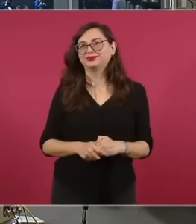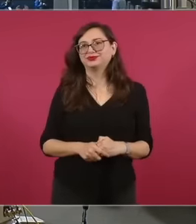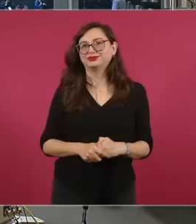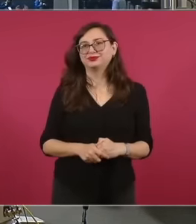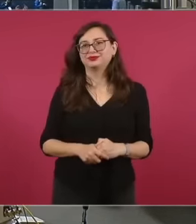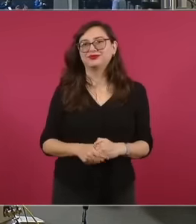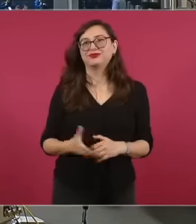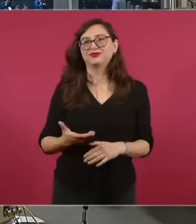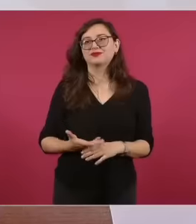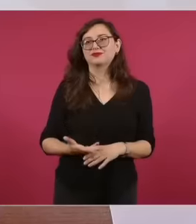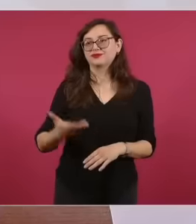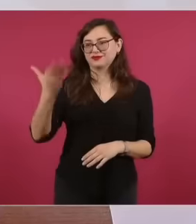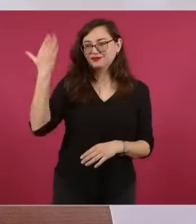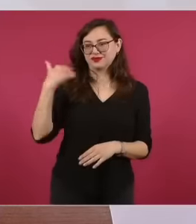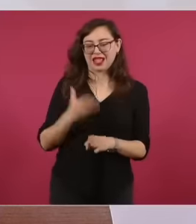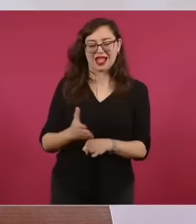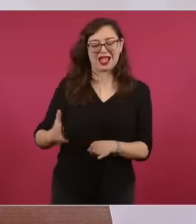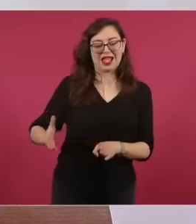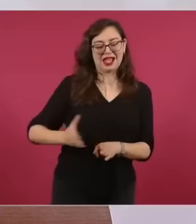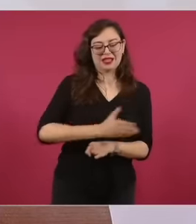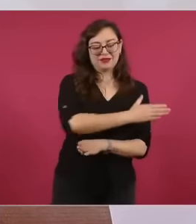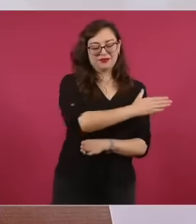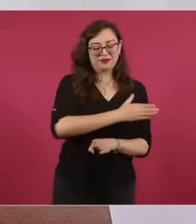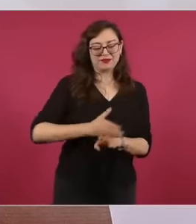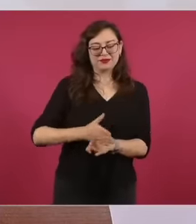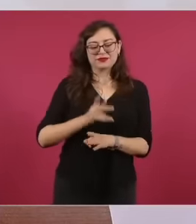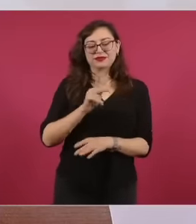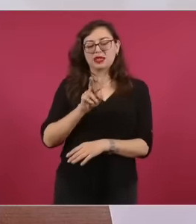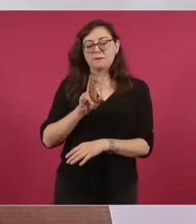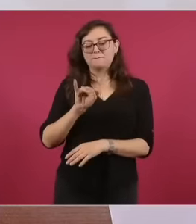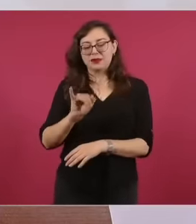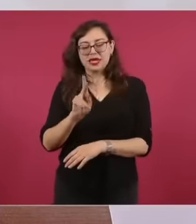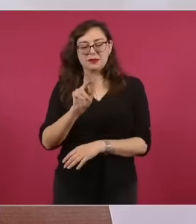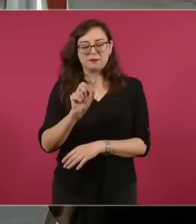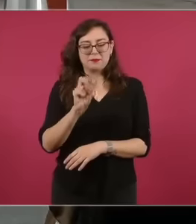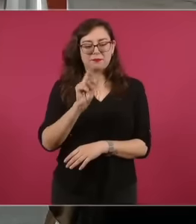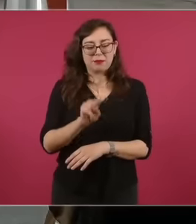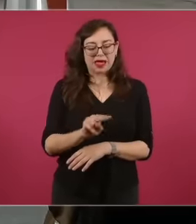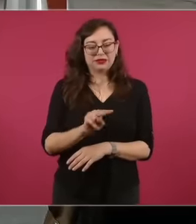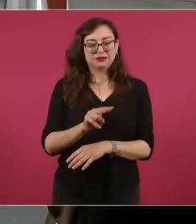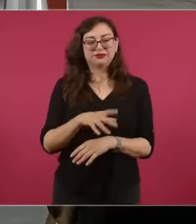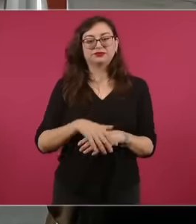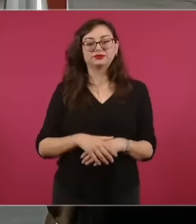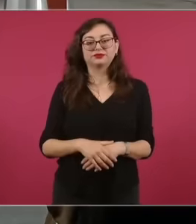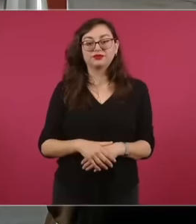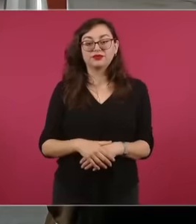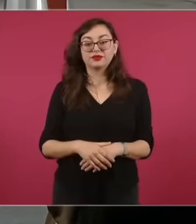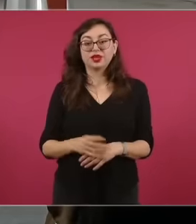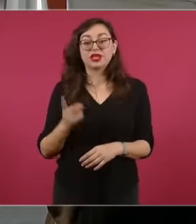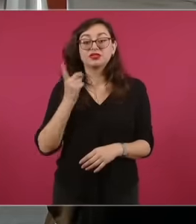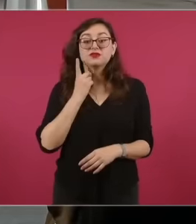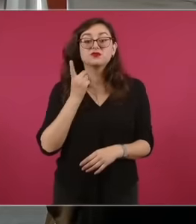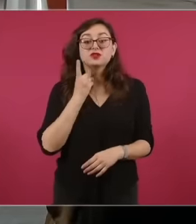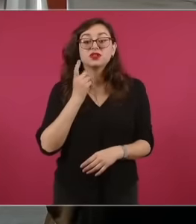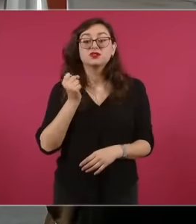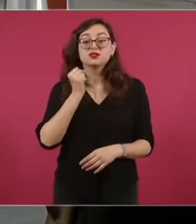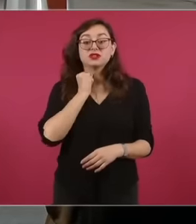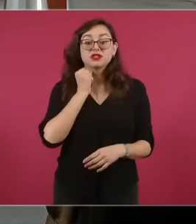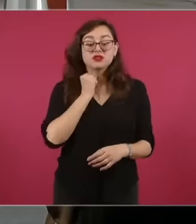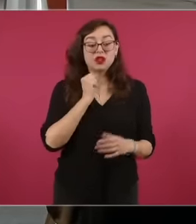en el tiempo del periodo neoliberal por el PRI, por el PAN, se aprobaron en sedes